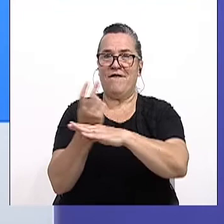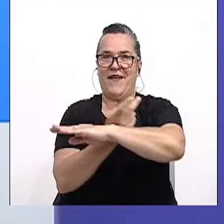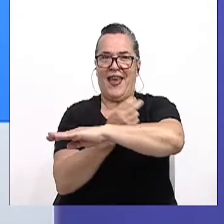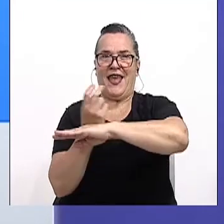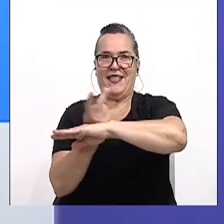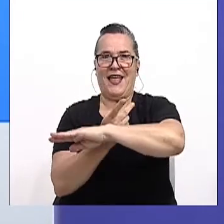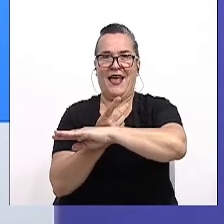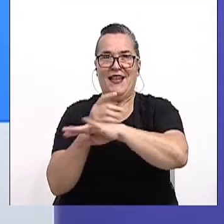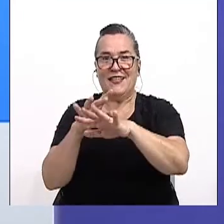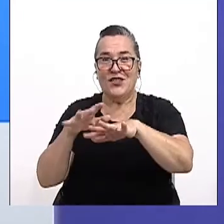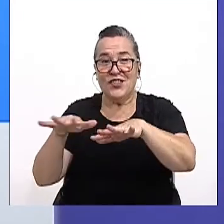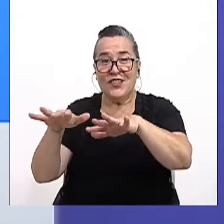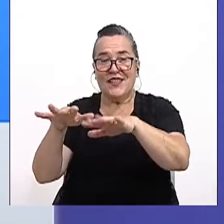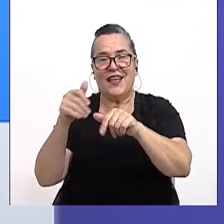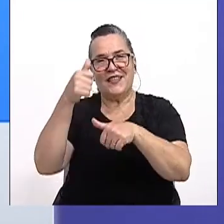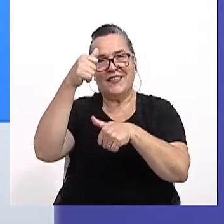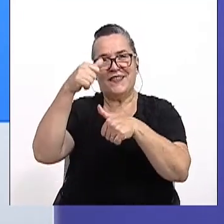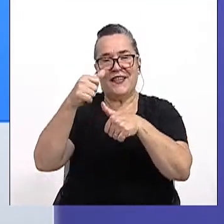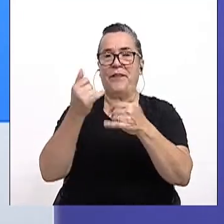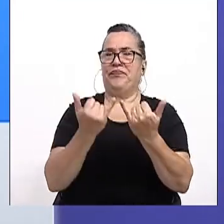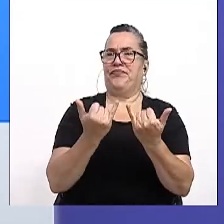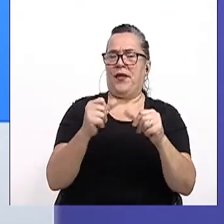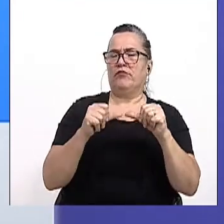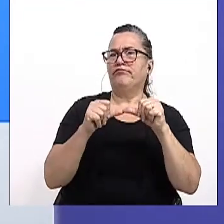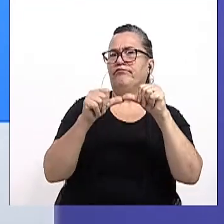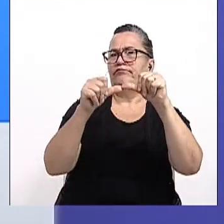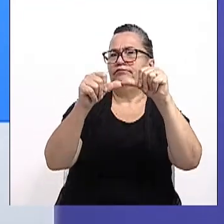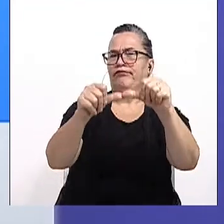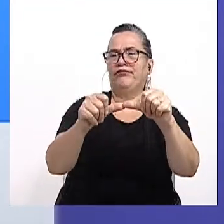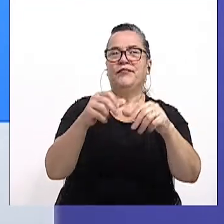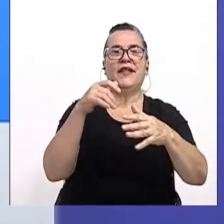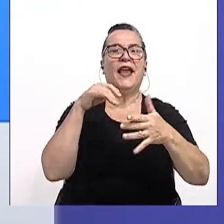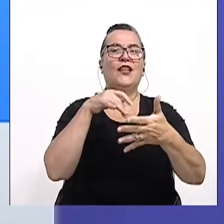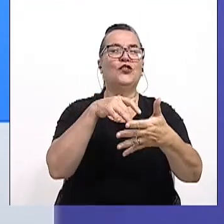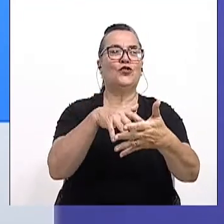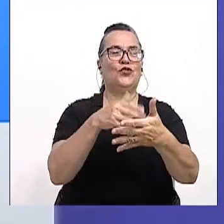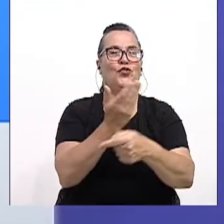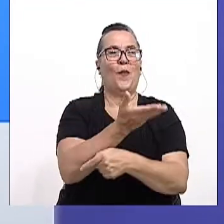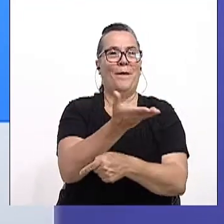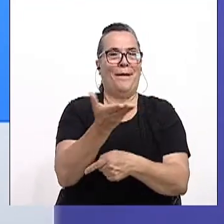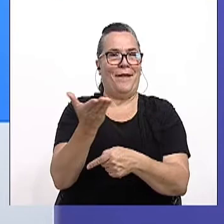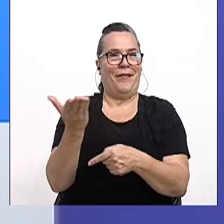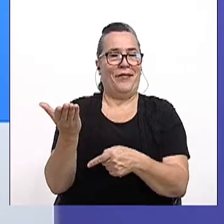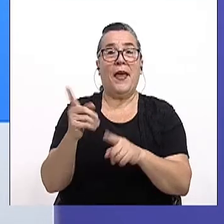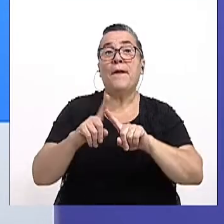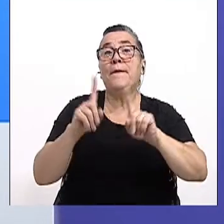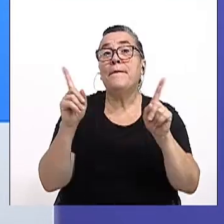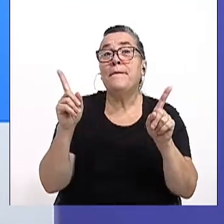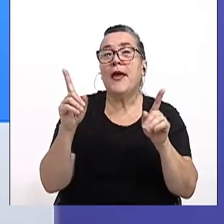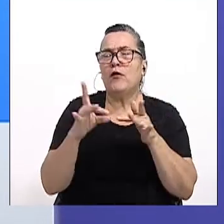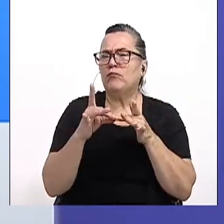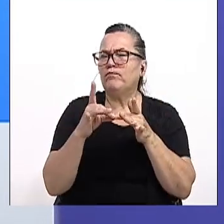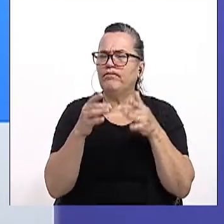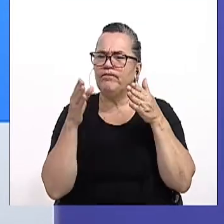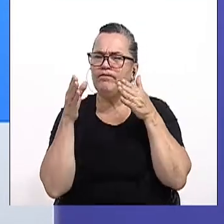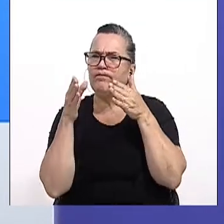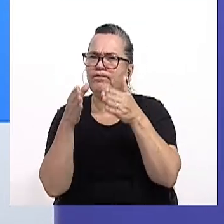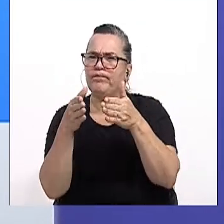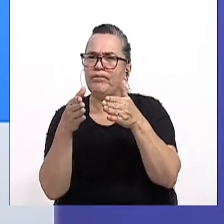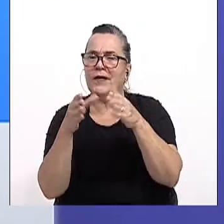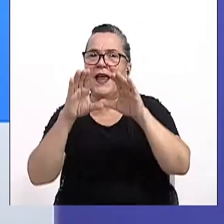es. Y bueno, el día de hoy vamos a continuar con el estudio de la materia, pero sobre todo de